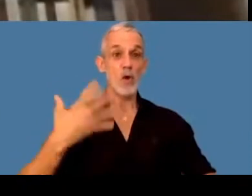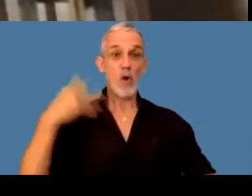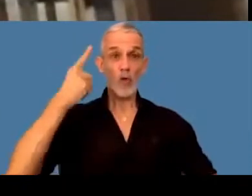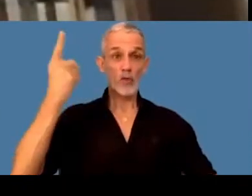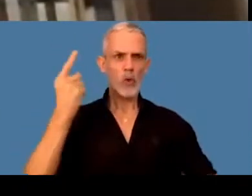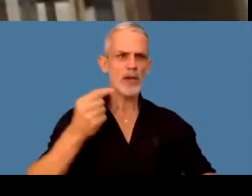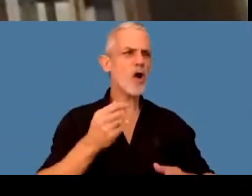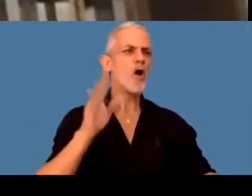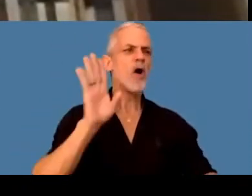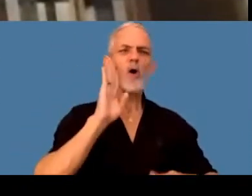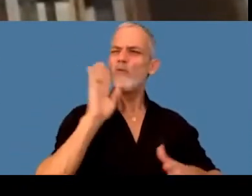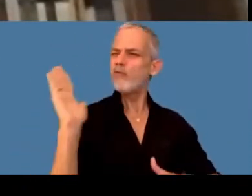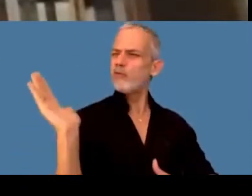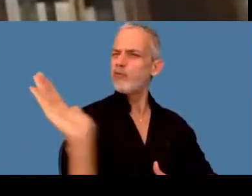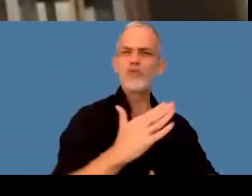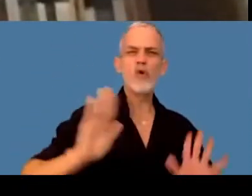que quiere.